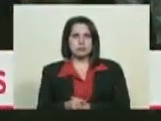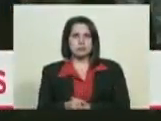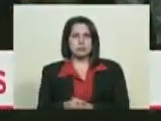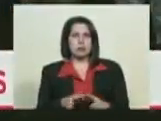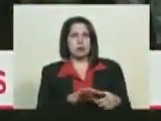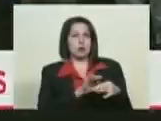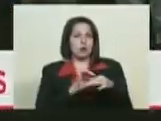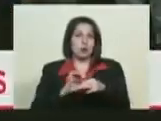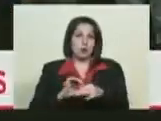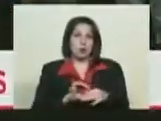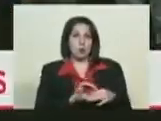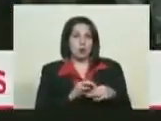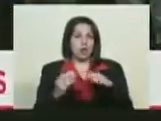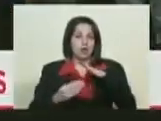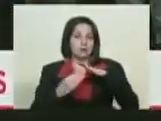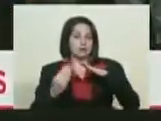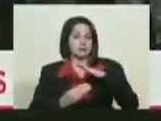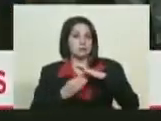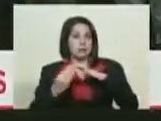unir al pueblo en la base.